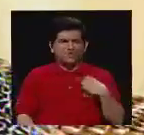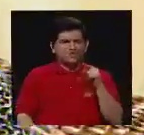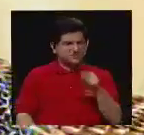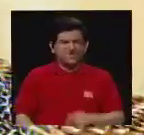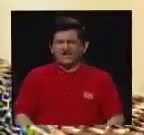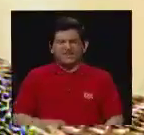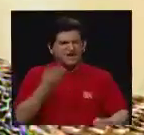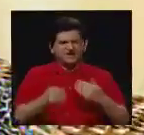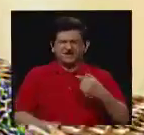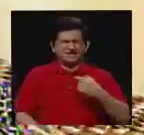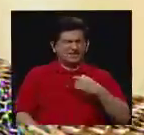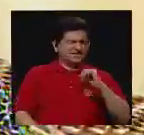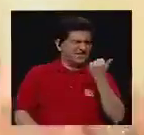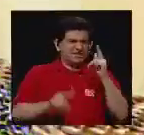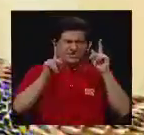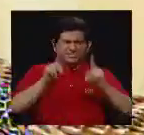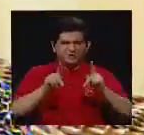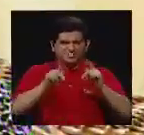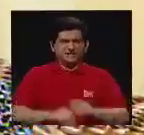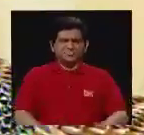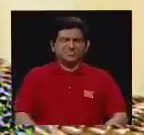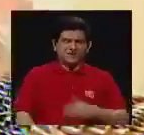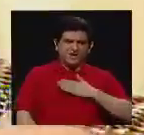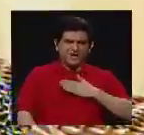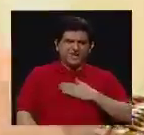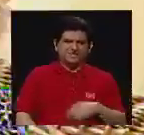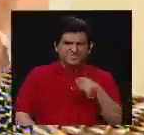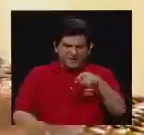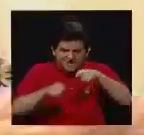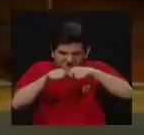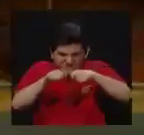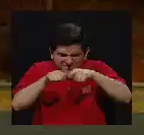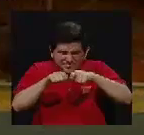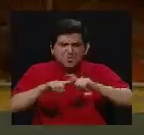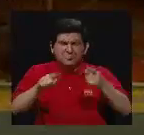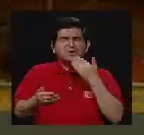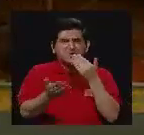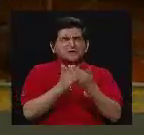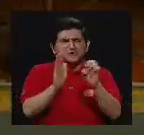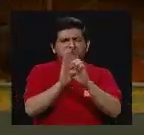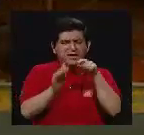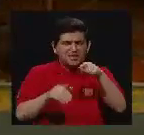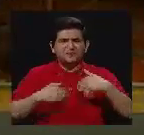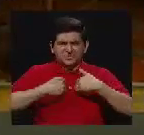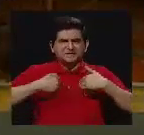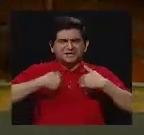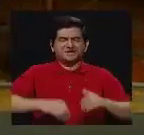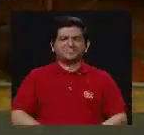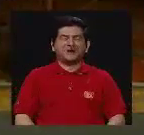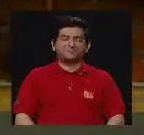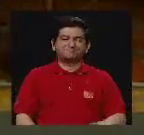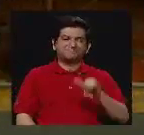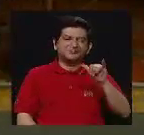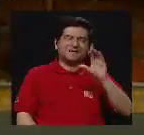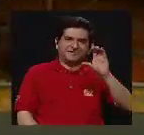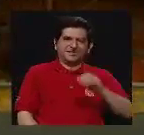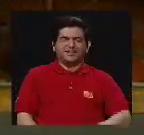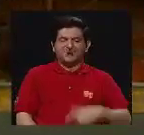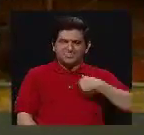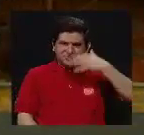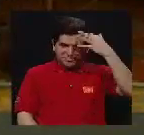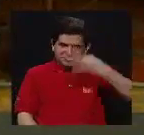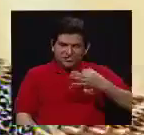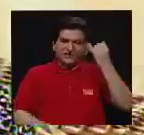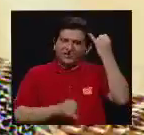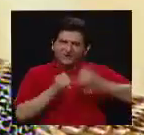que me quiten las pulgas, sino que me las quito yo sola, porque ellos se quitan las pulgas unos a otros, pero un buen ejemplo los bonobos. Pues bueno, Yadira,